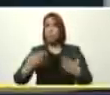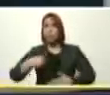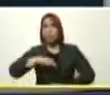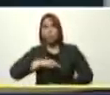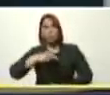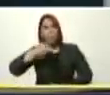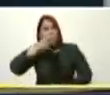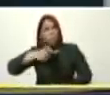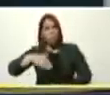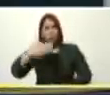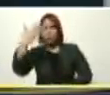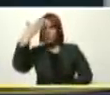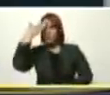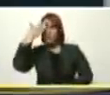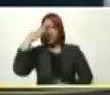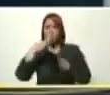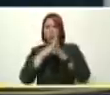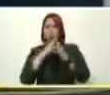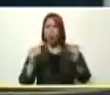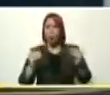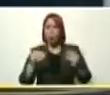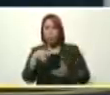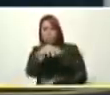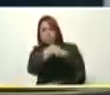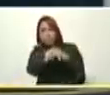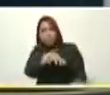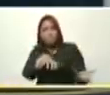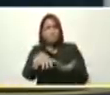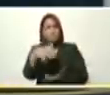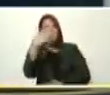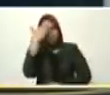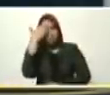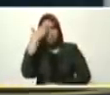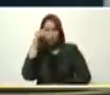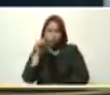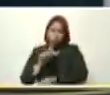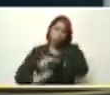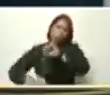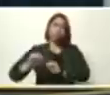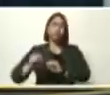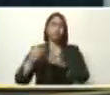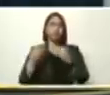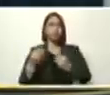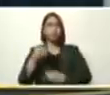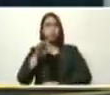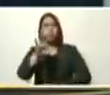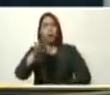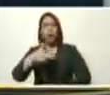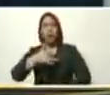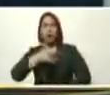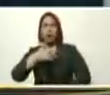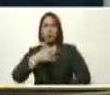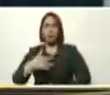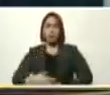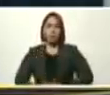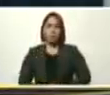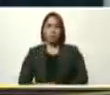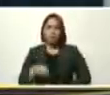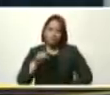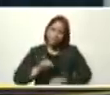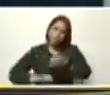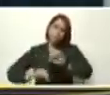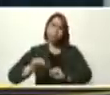sabido en todas las circunstancias defender la patria,